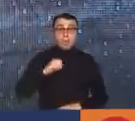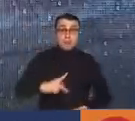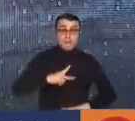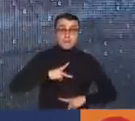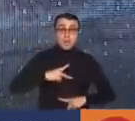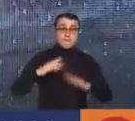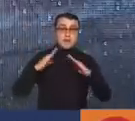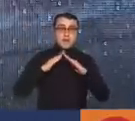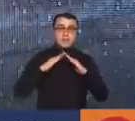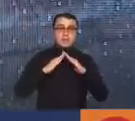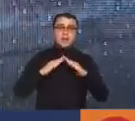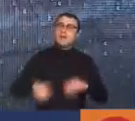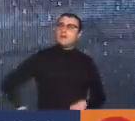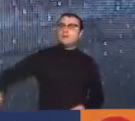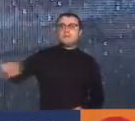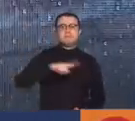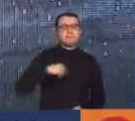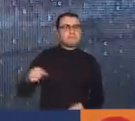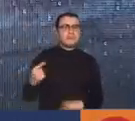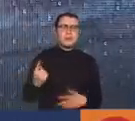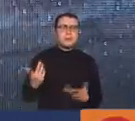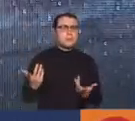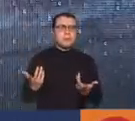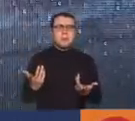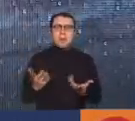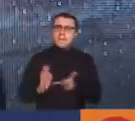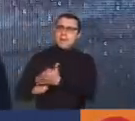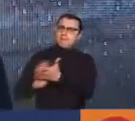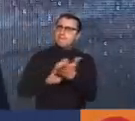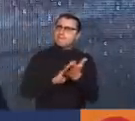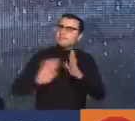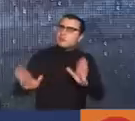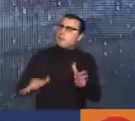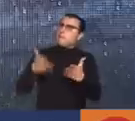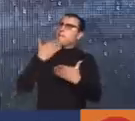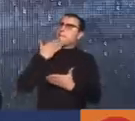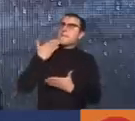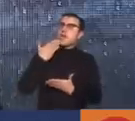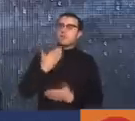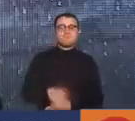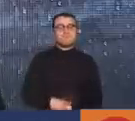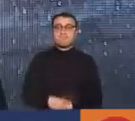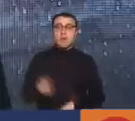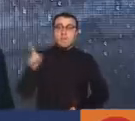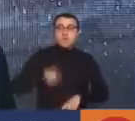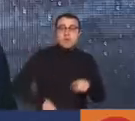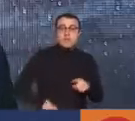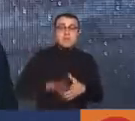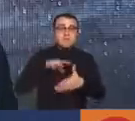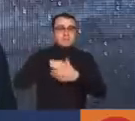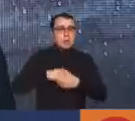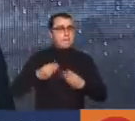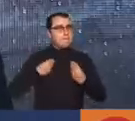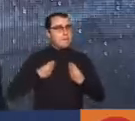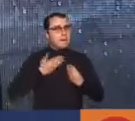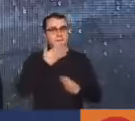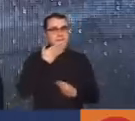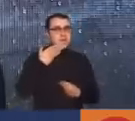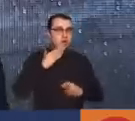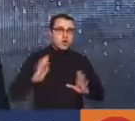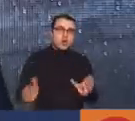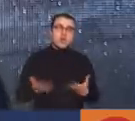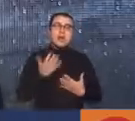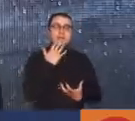casa, hacerlo una casa mejor, un mejor vivir dentro de la casa, mejorar